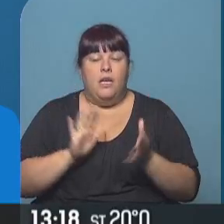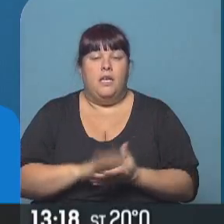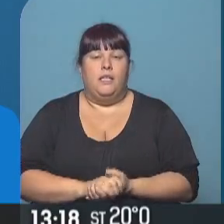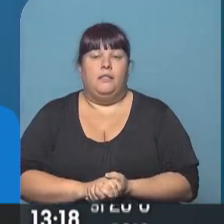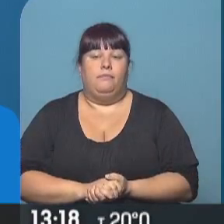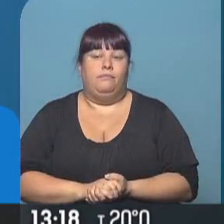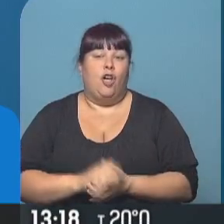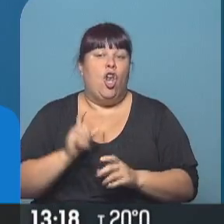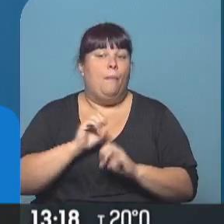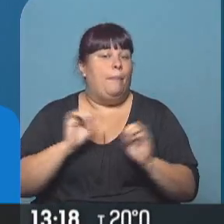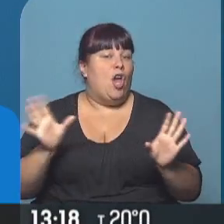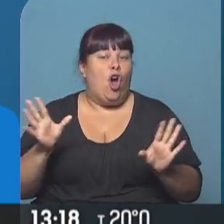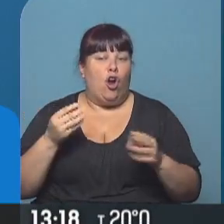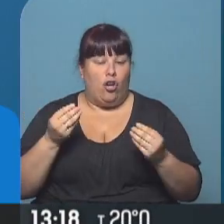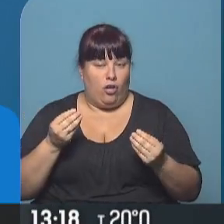lo grave